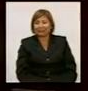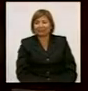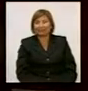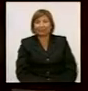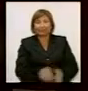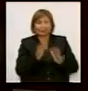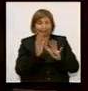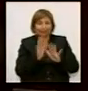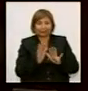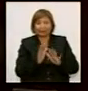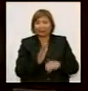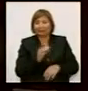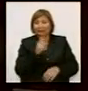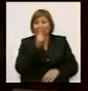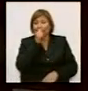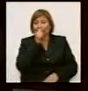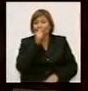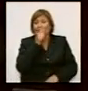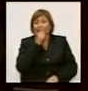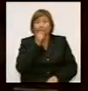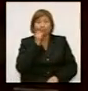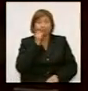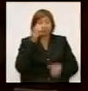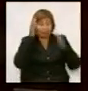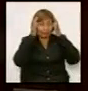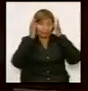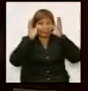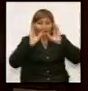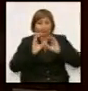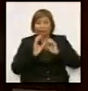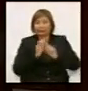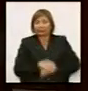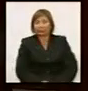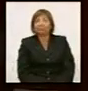mantén reserva sobre lo que hemos acordado.